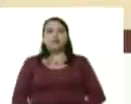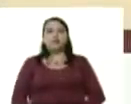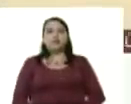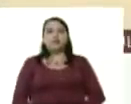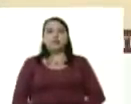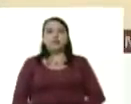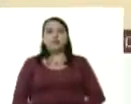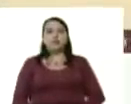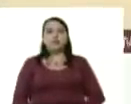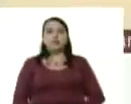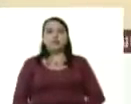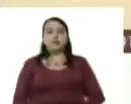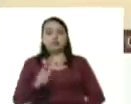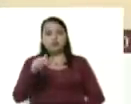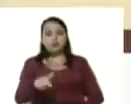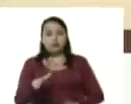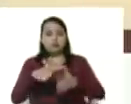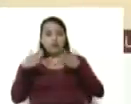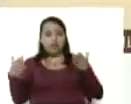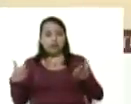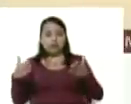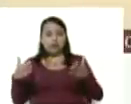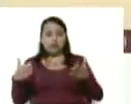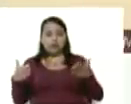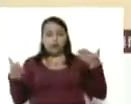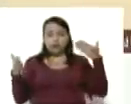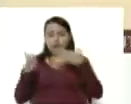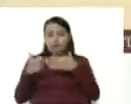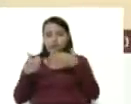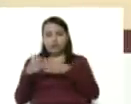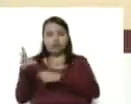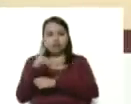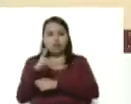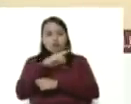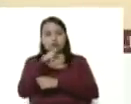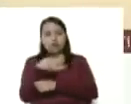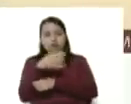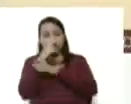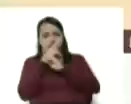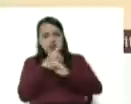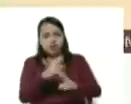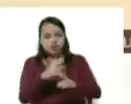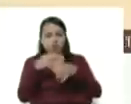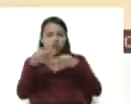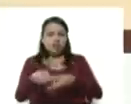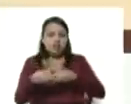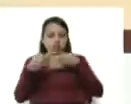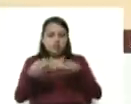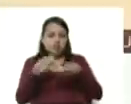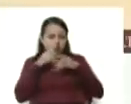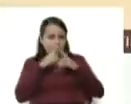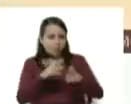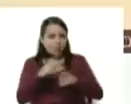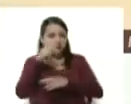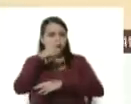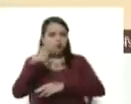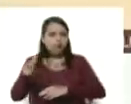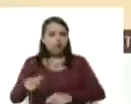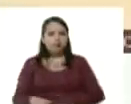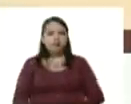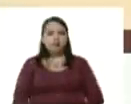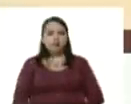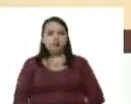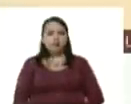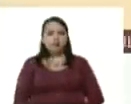Esta gran provocación contra Venezuela la vamos a responder como siempre la ha respondido nuestro pueblo, con